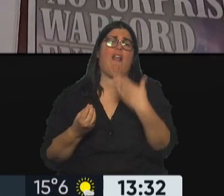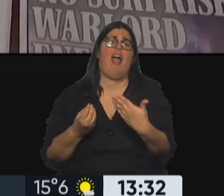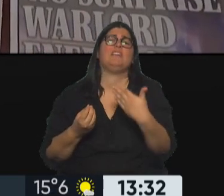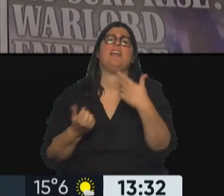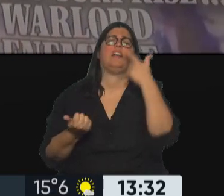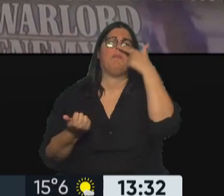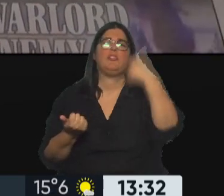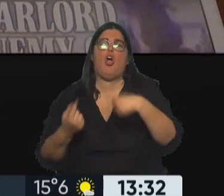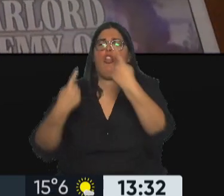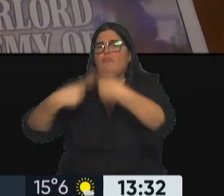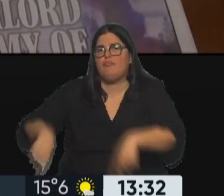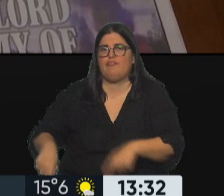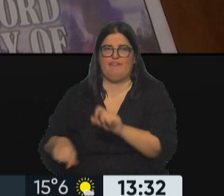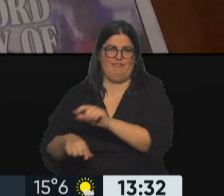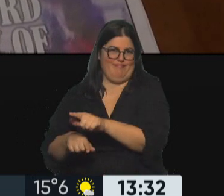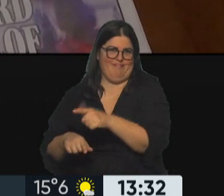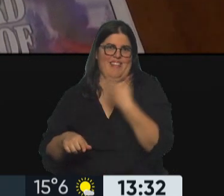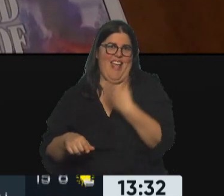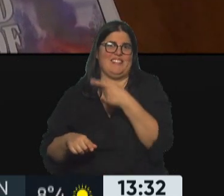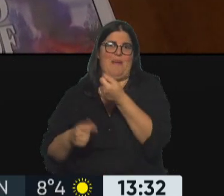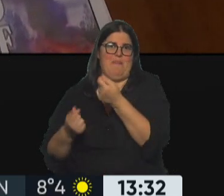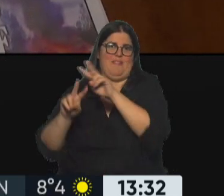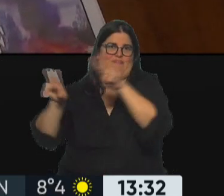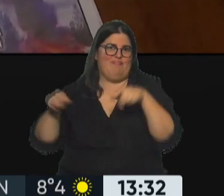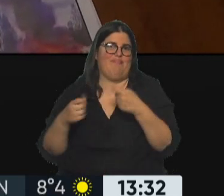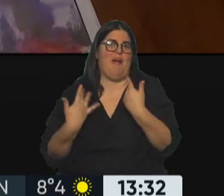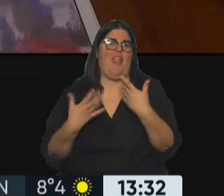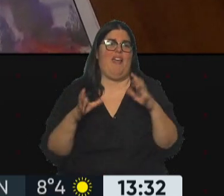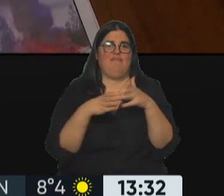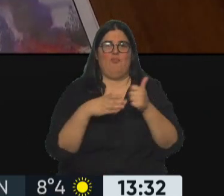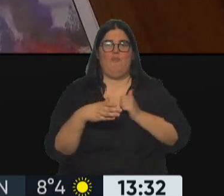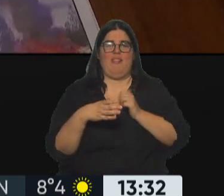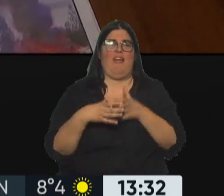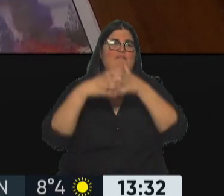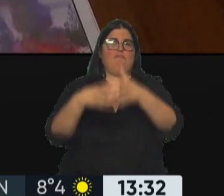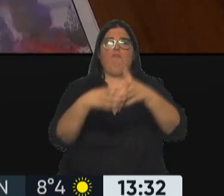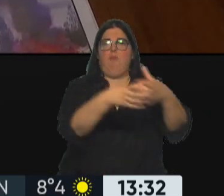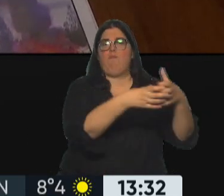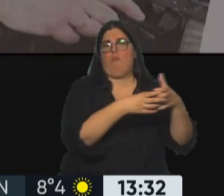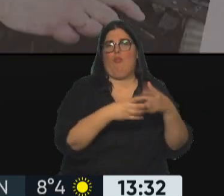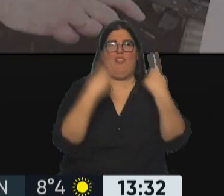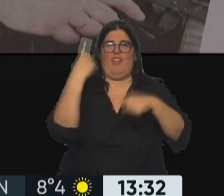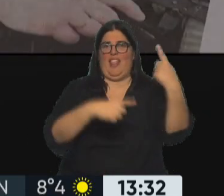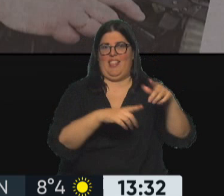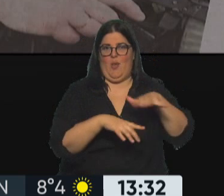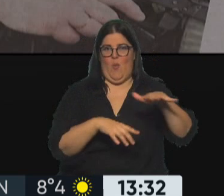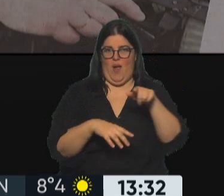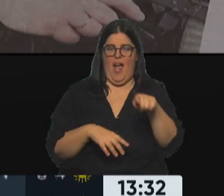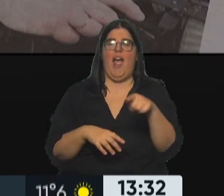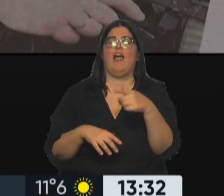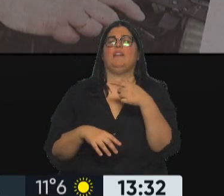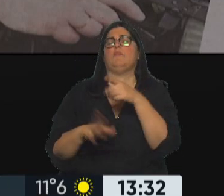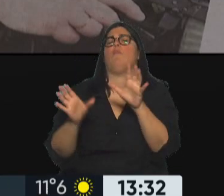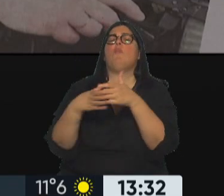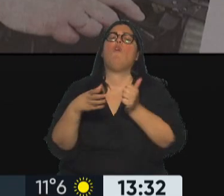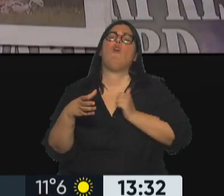distintos recursos que permitieron financiar a este ejército paramilitar, estas fuerzas